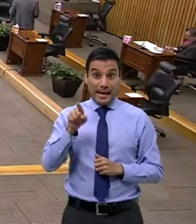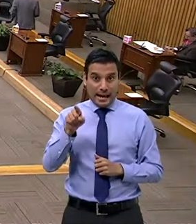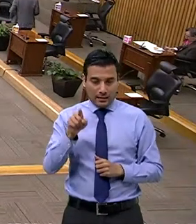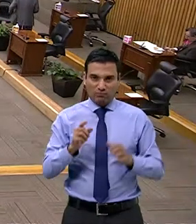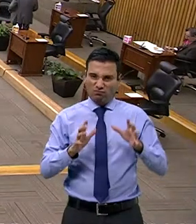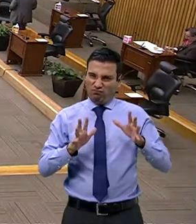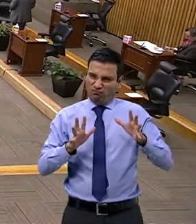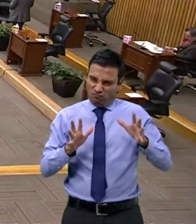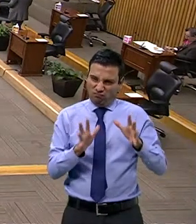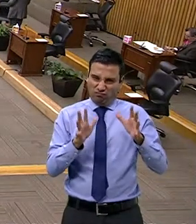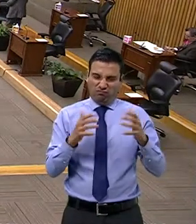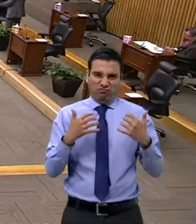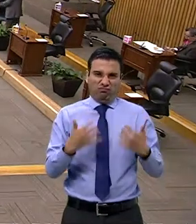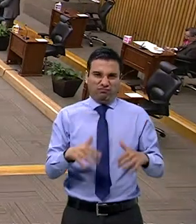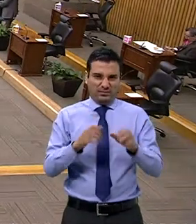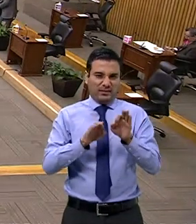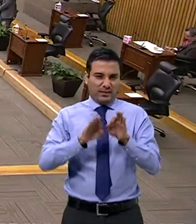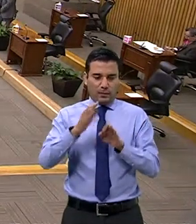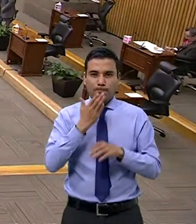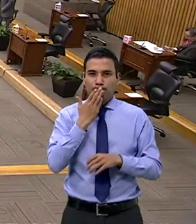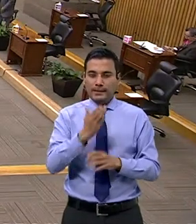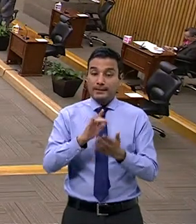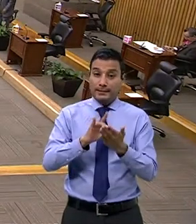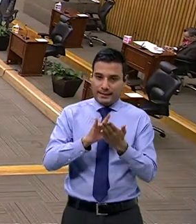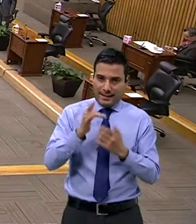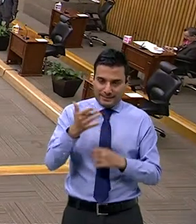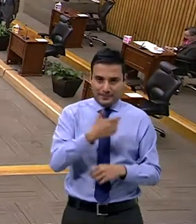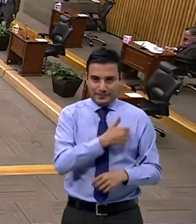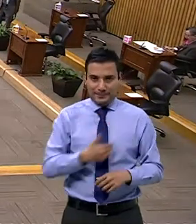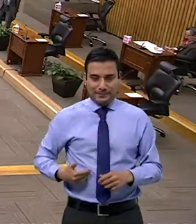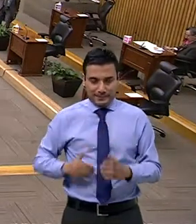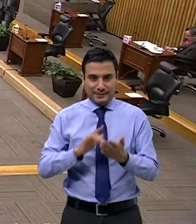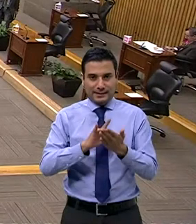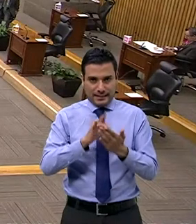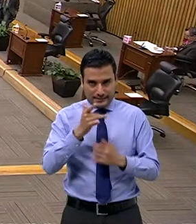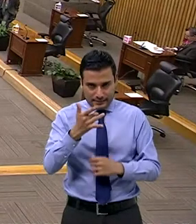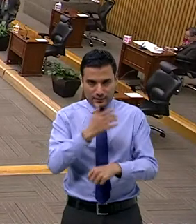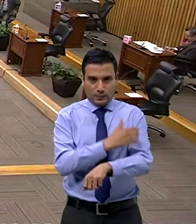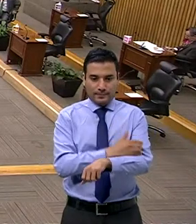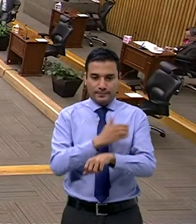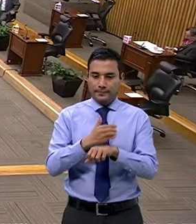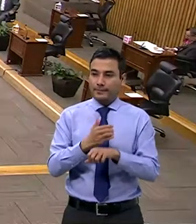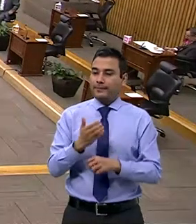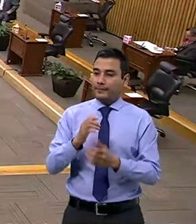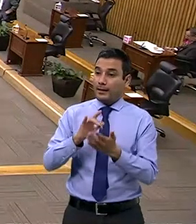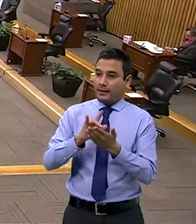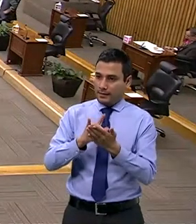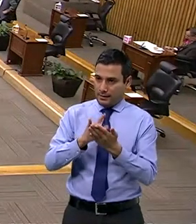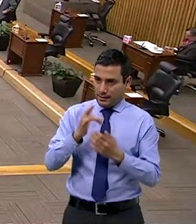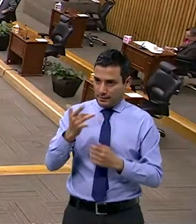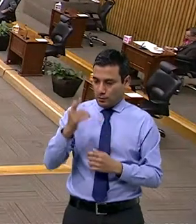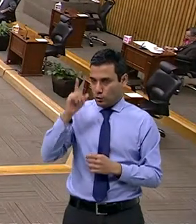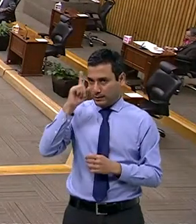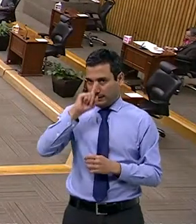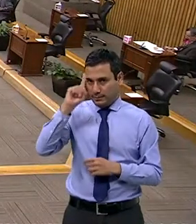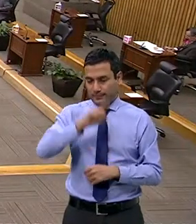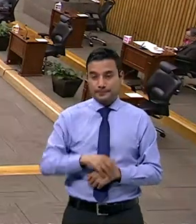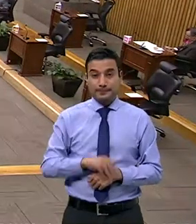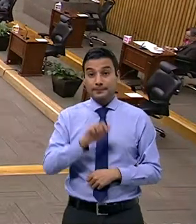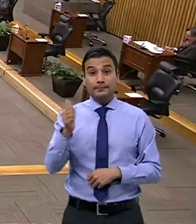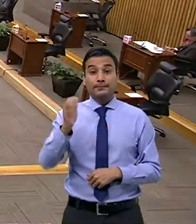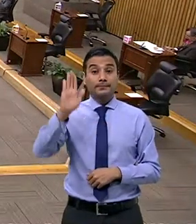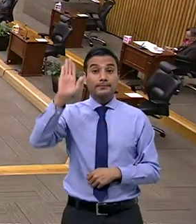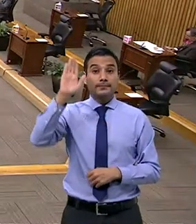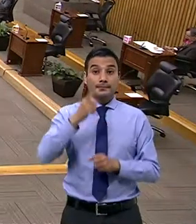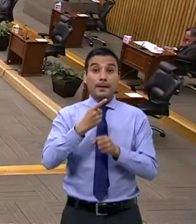cuando vamos juntos en esta en este trabajo gracias presidente gracias al contrario gracias a usted consejera zavala alguien más s